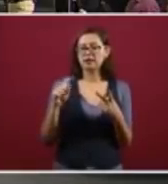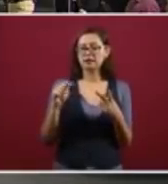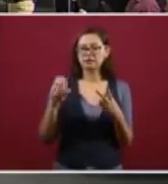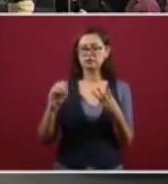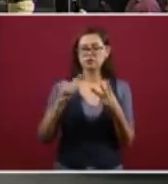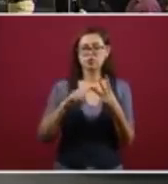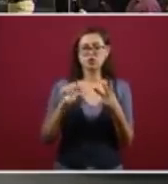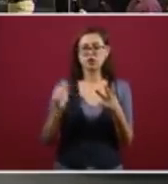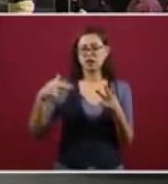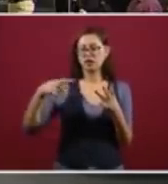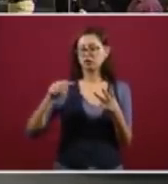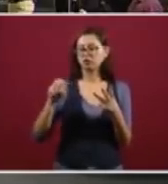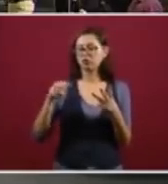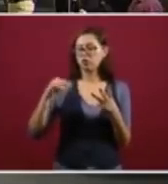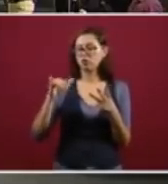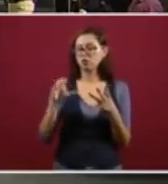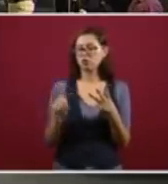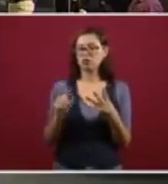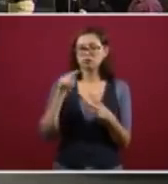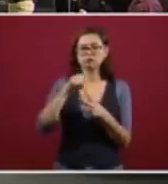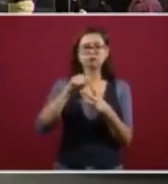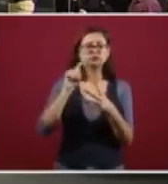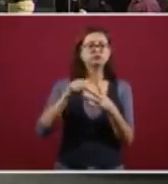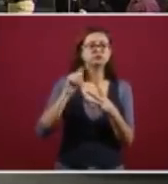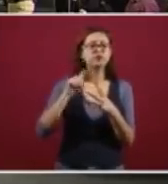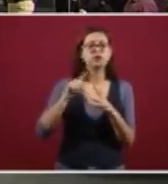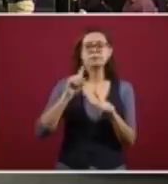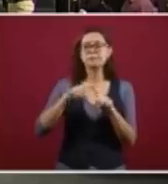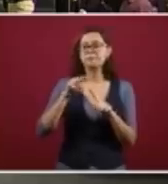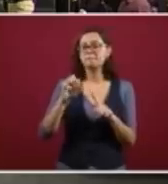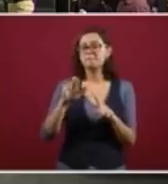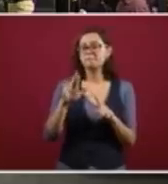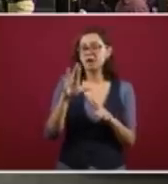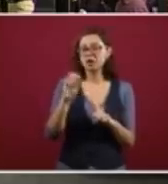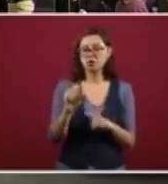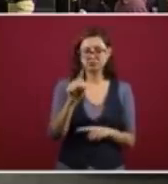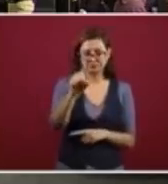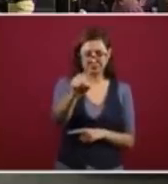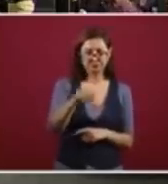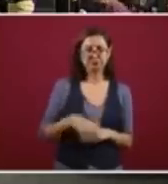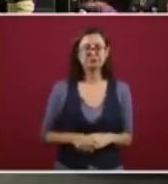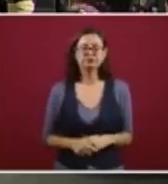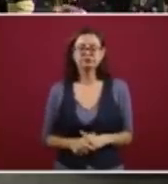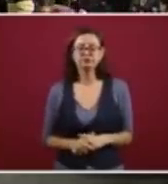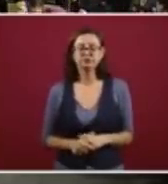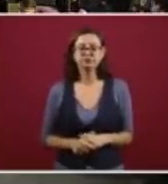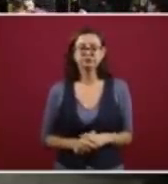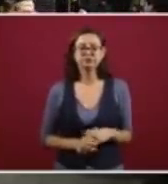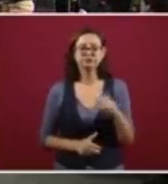Antonio López. Marco Olvera, empezamos.